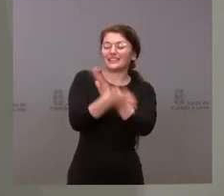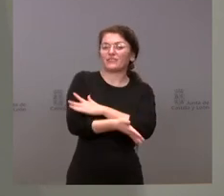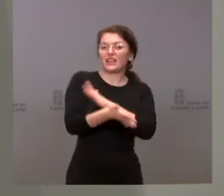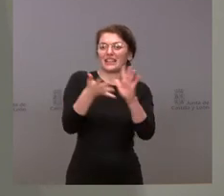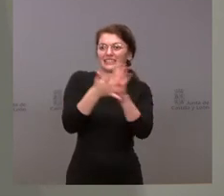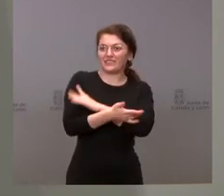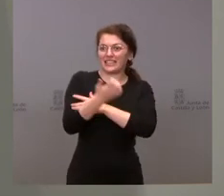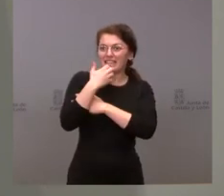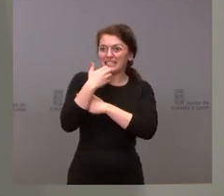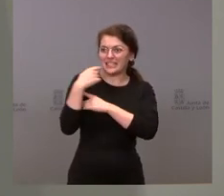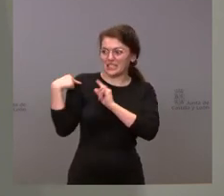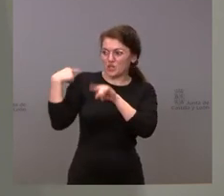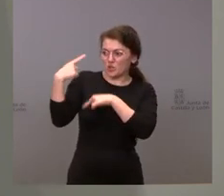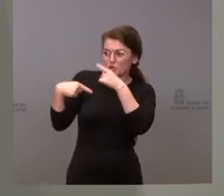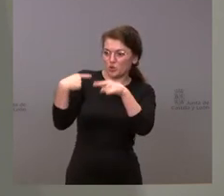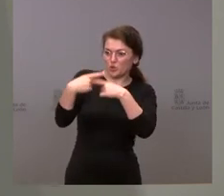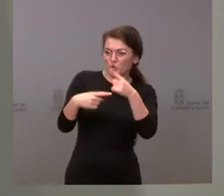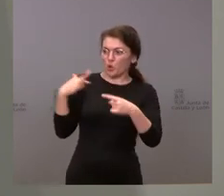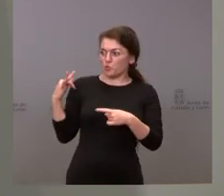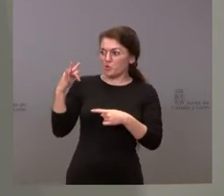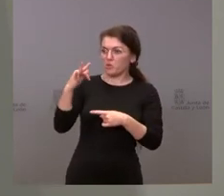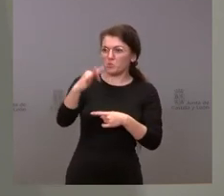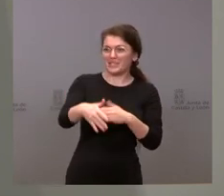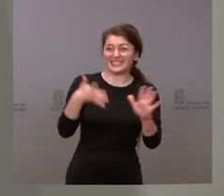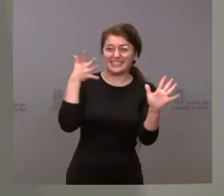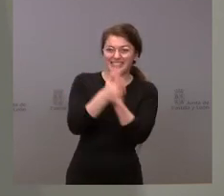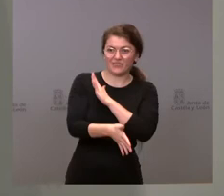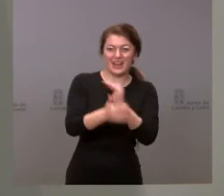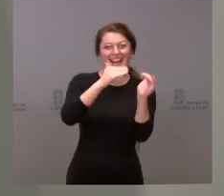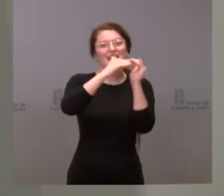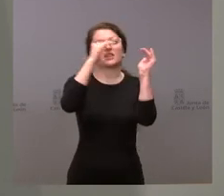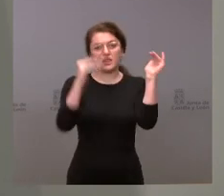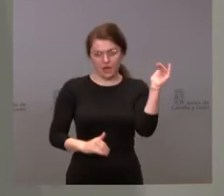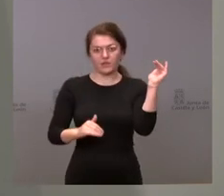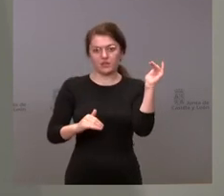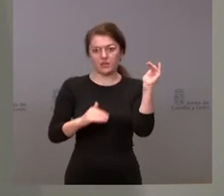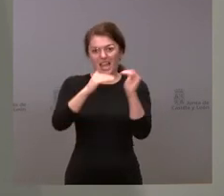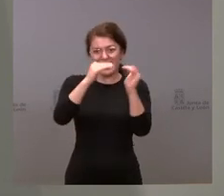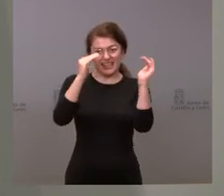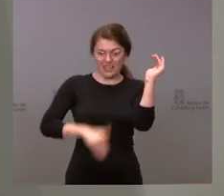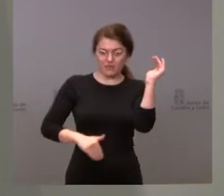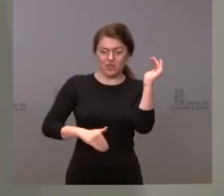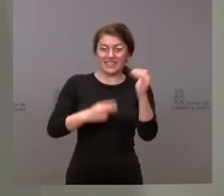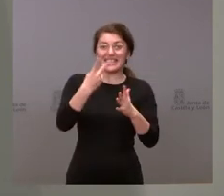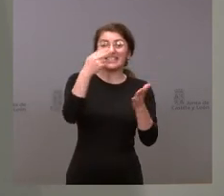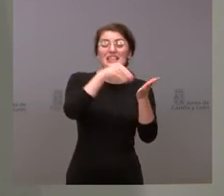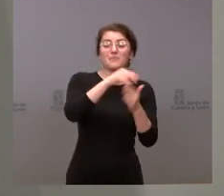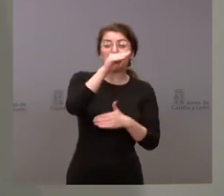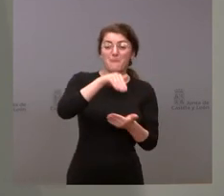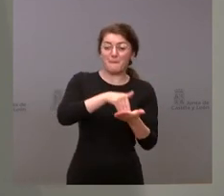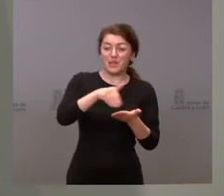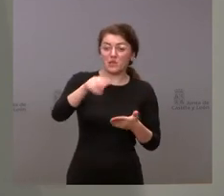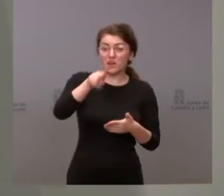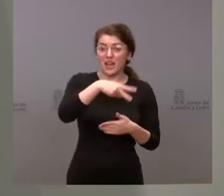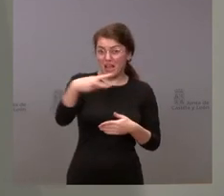mando del año 2009 hasta la actualidad sale una cifra del déficit que hemos venido soportando superior a los 7.000 millones de euros que además ha sido creciente en el